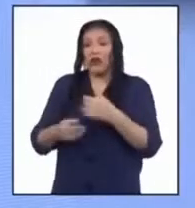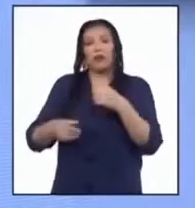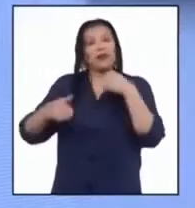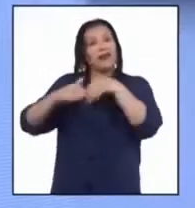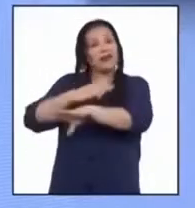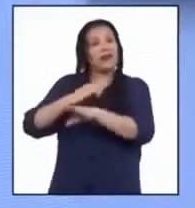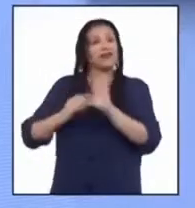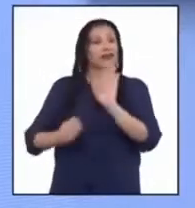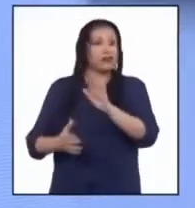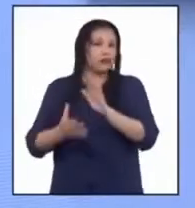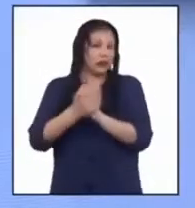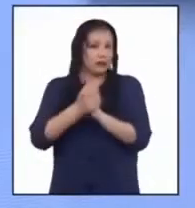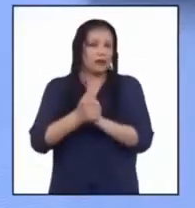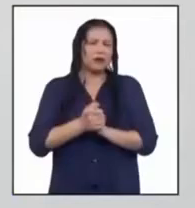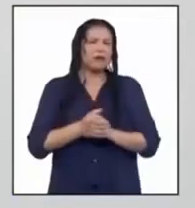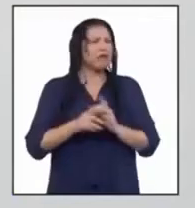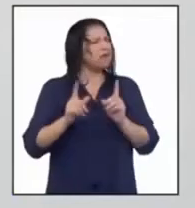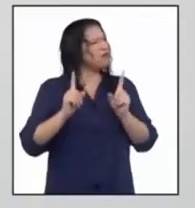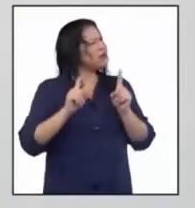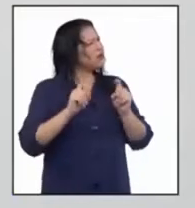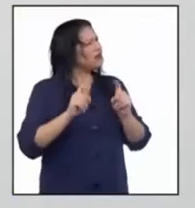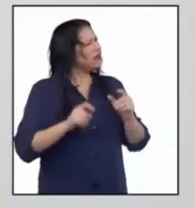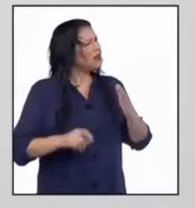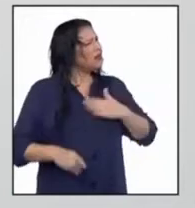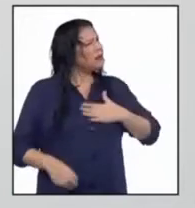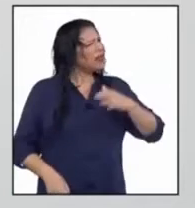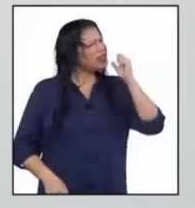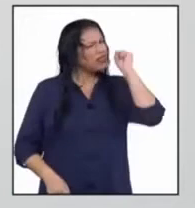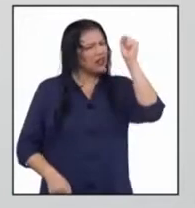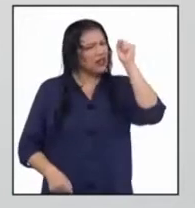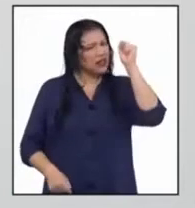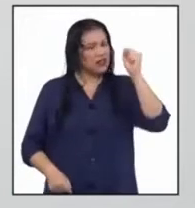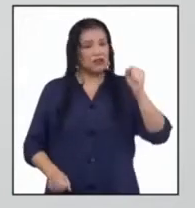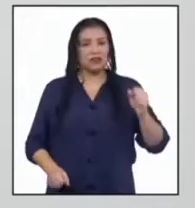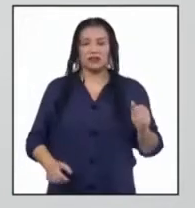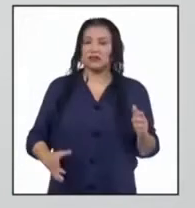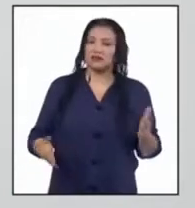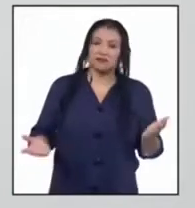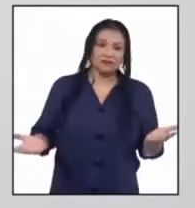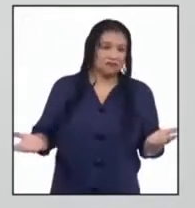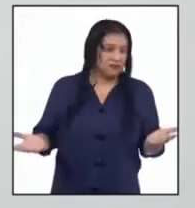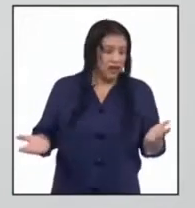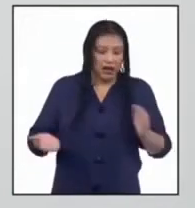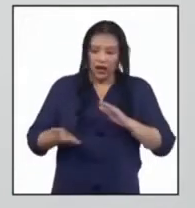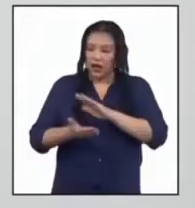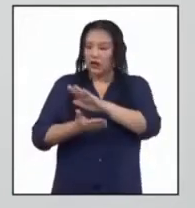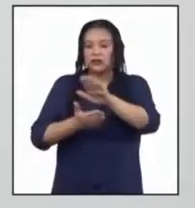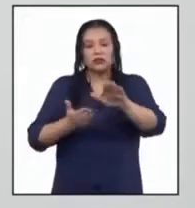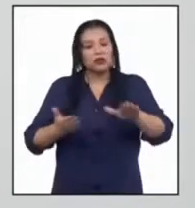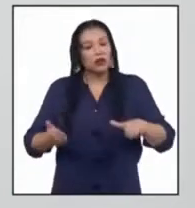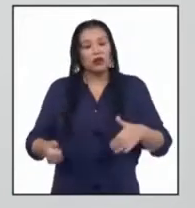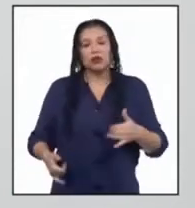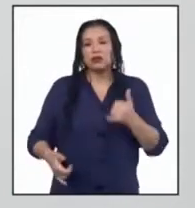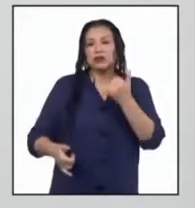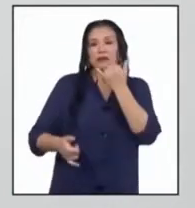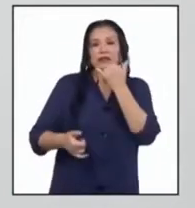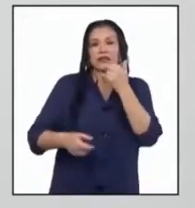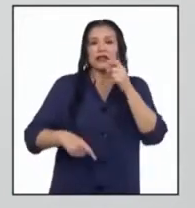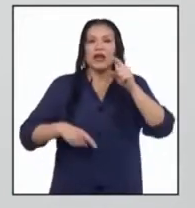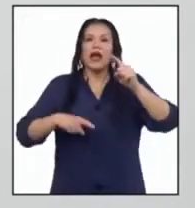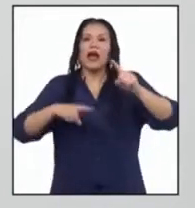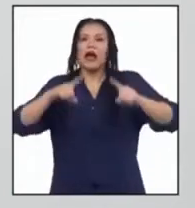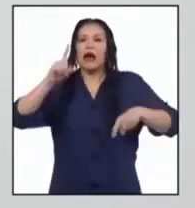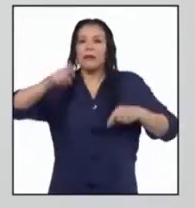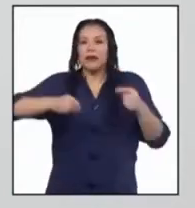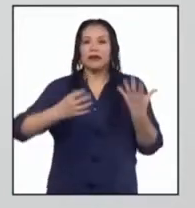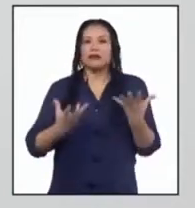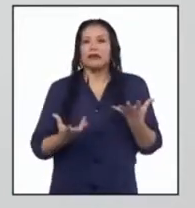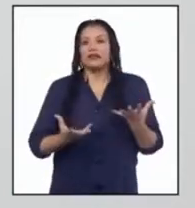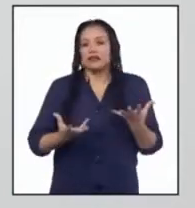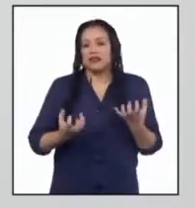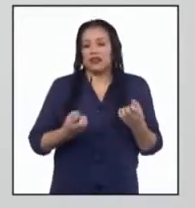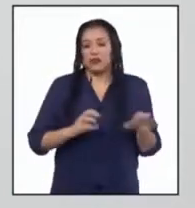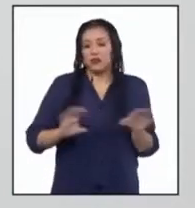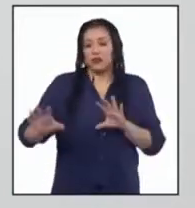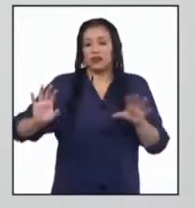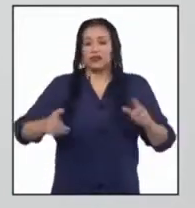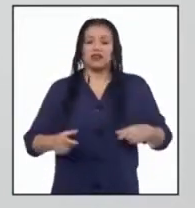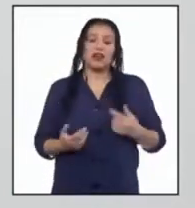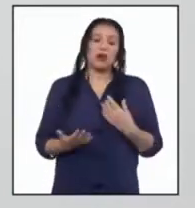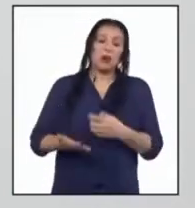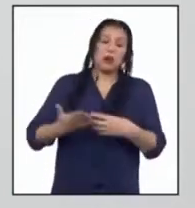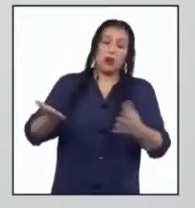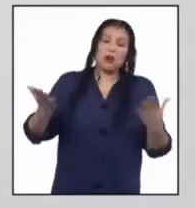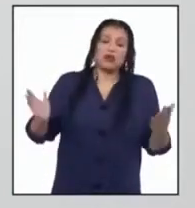¿Y qué hay de nuestros derechos? A todos nos pasa a nivel personal que tenemos ciertas ganas de hacer